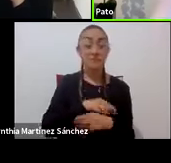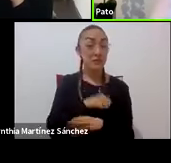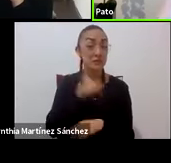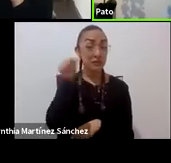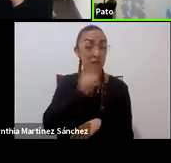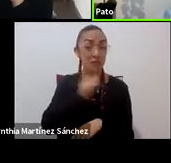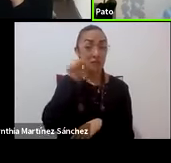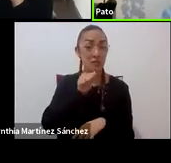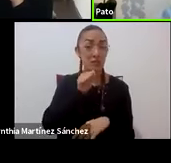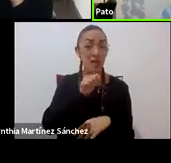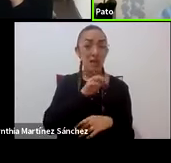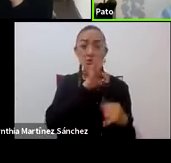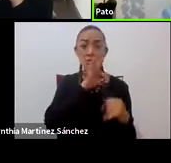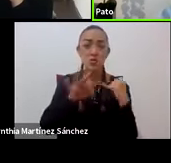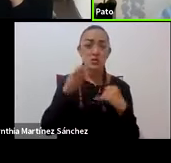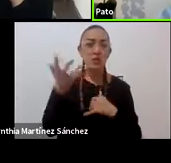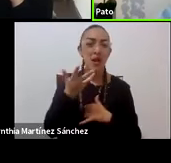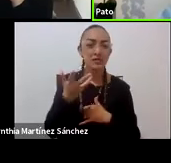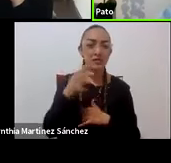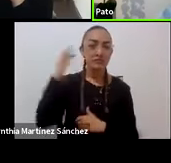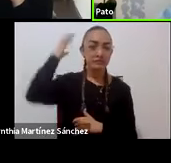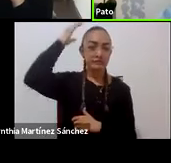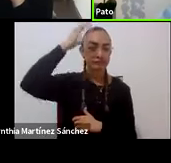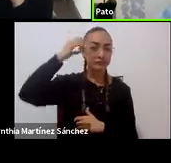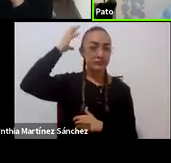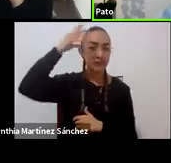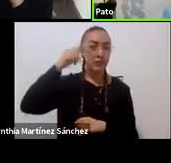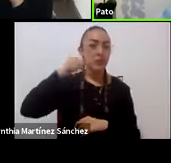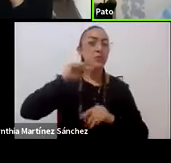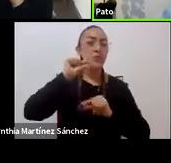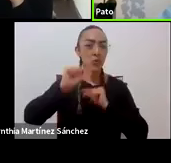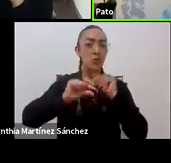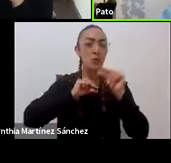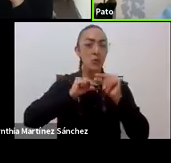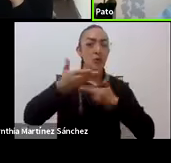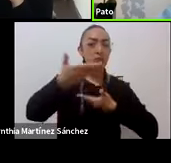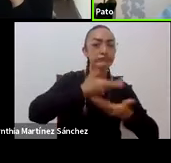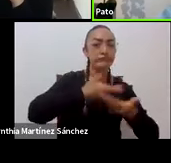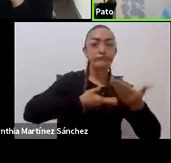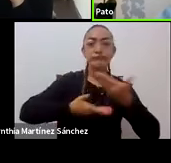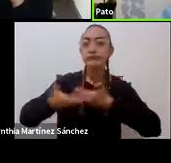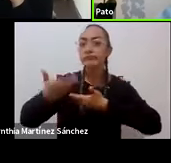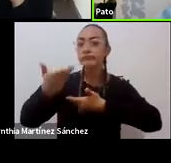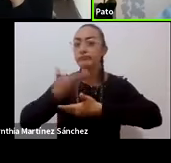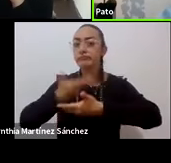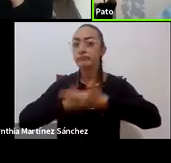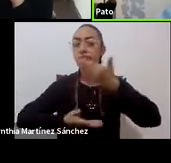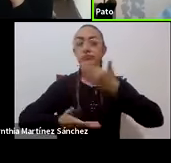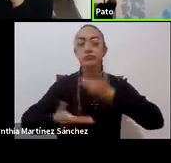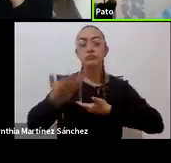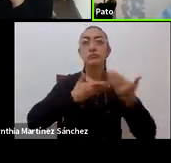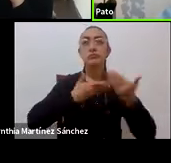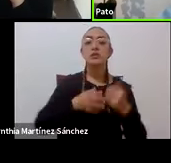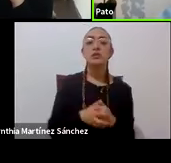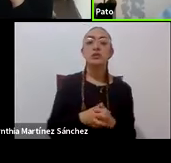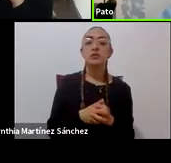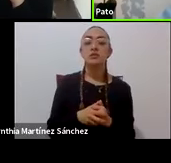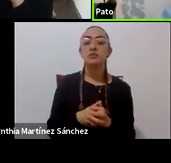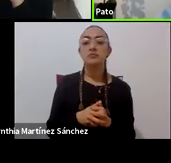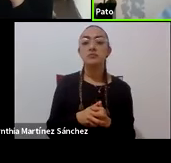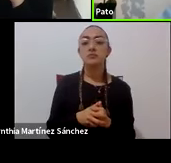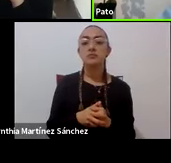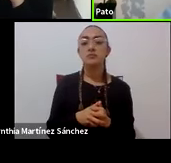iba colectivizando. En ese sentido me parece que me quedo con la